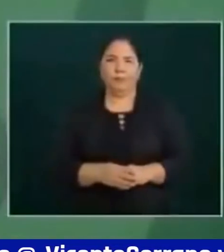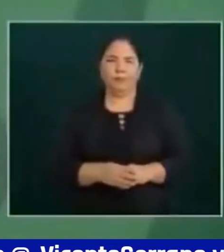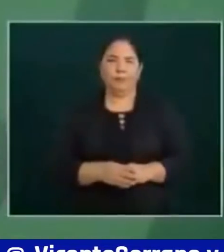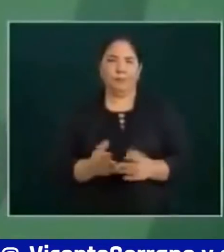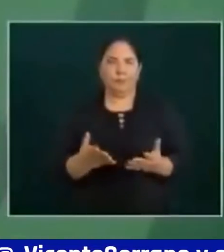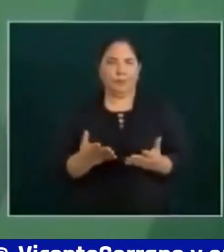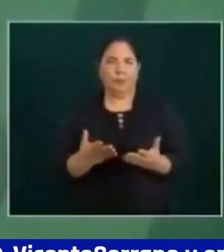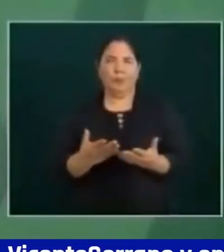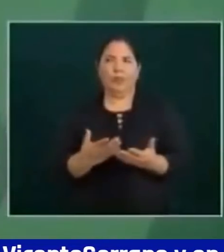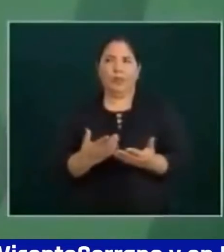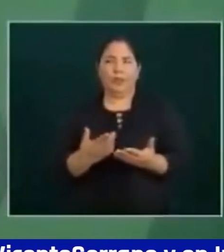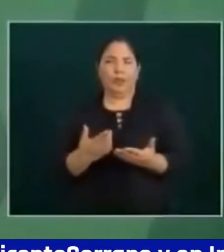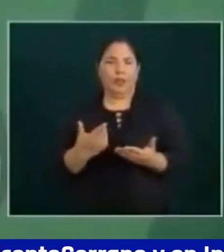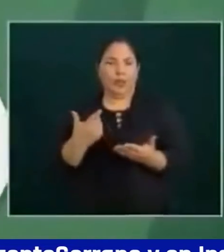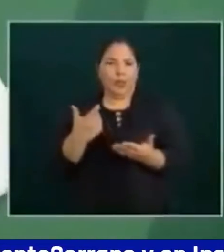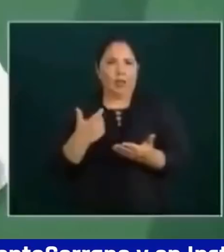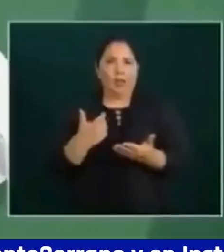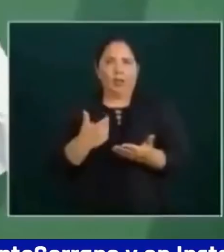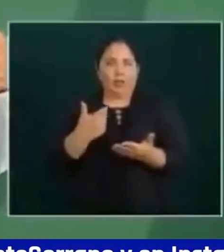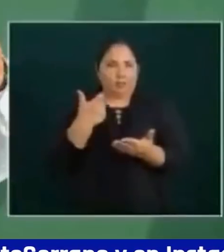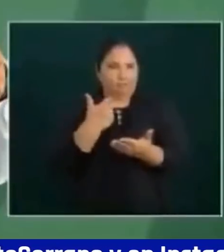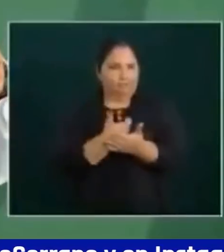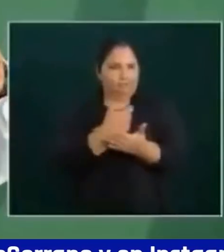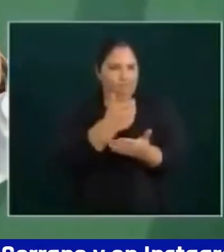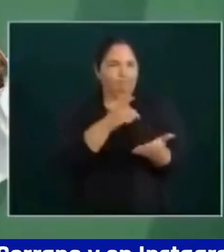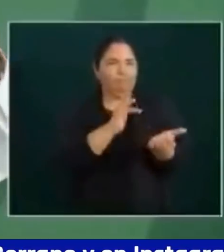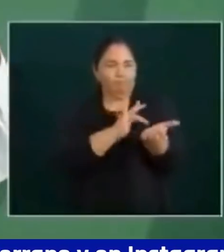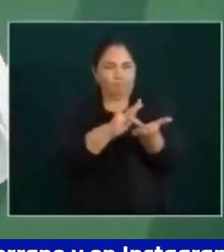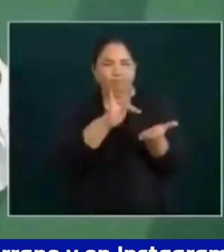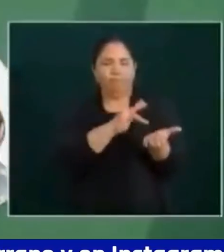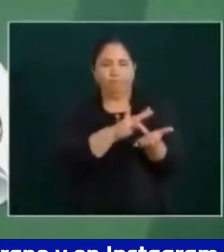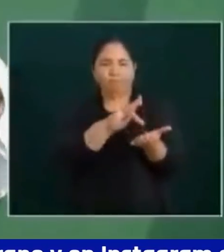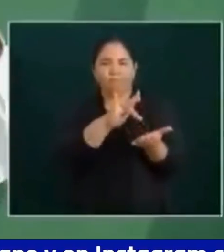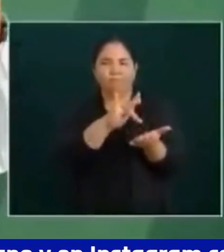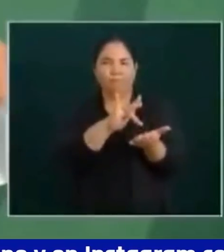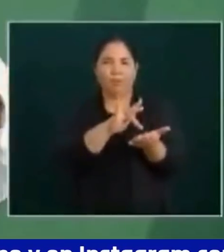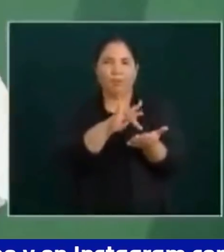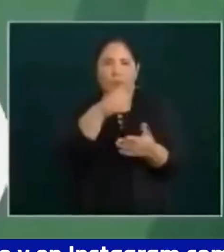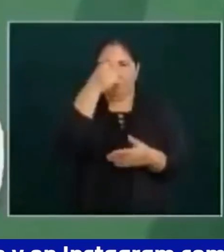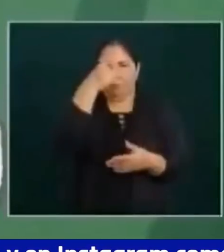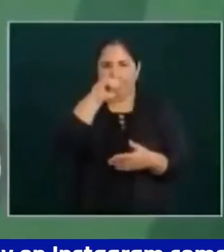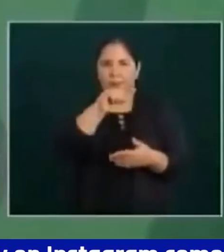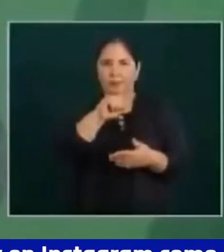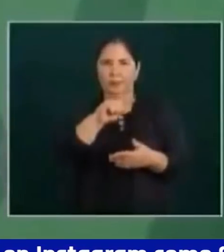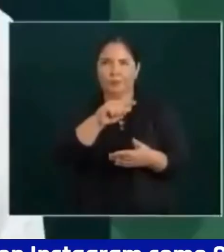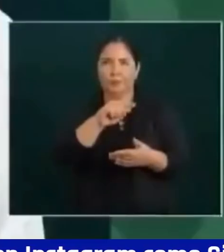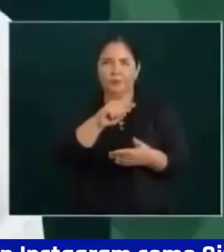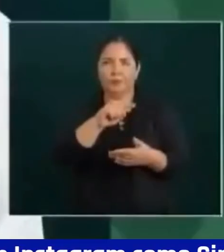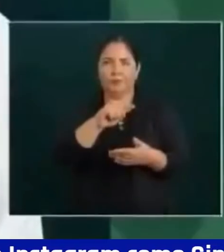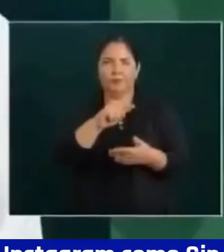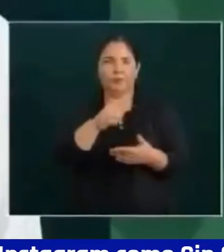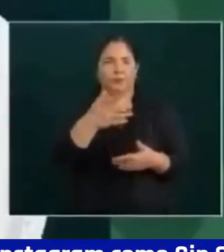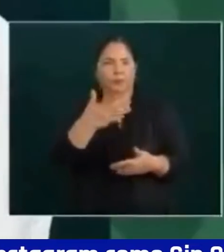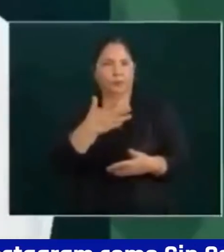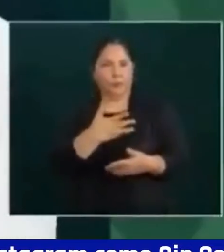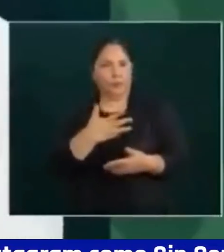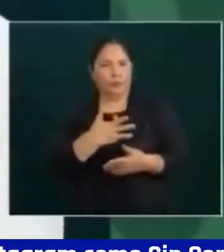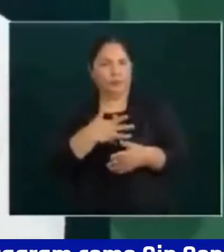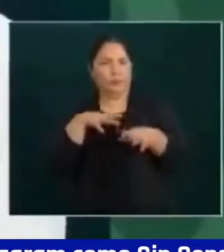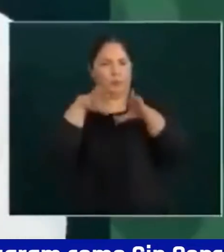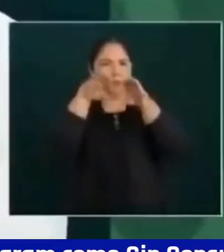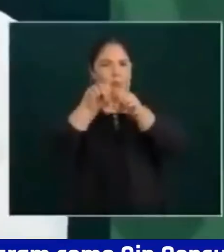Se les está apoyando para que tengan un